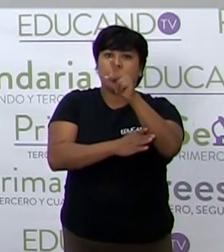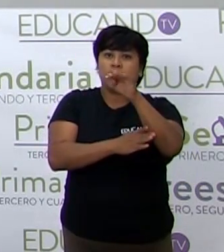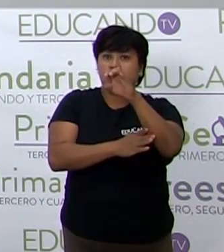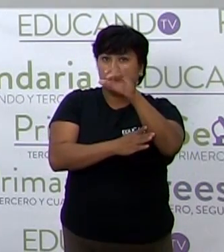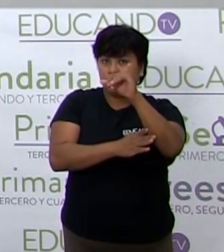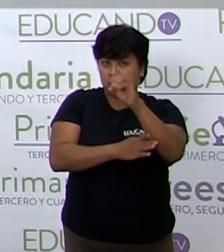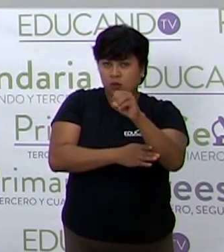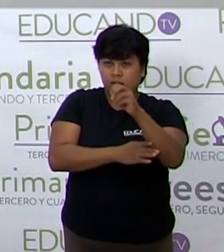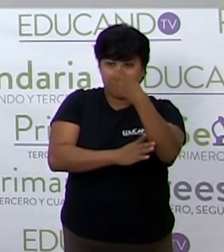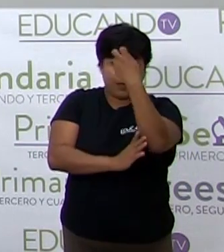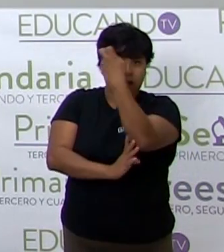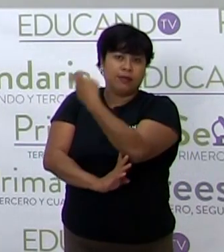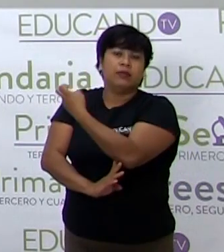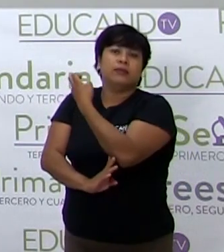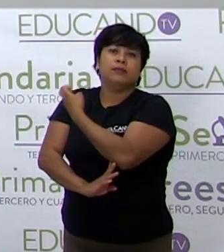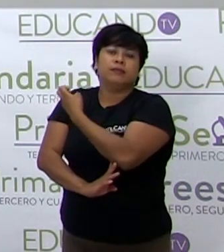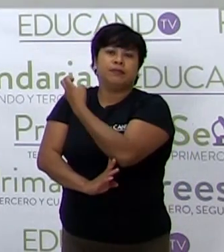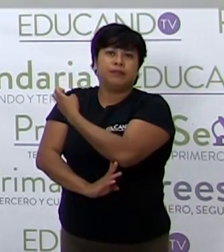este.